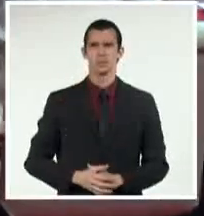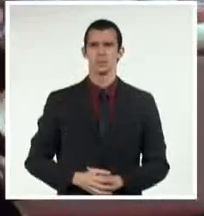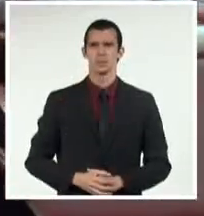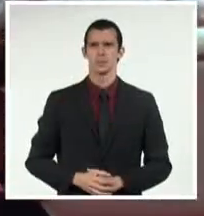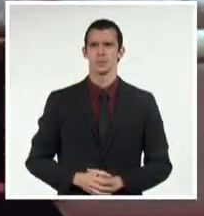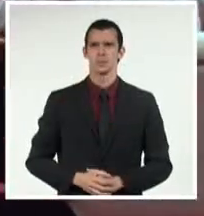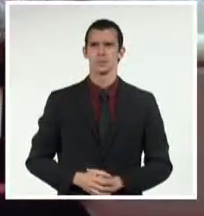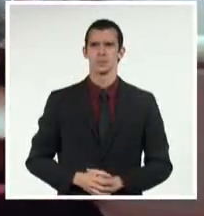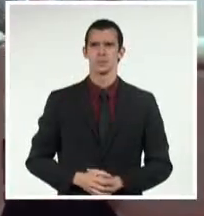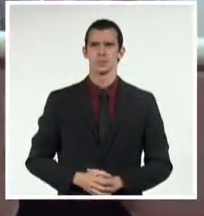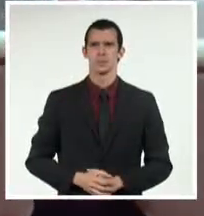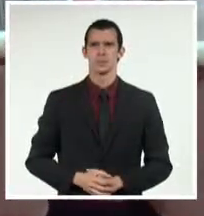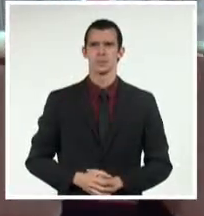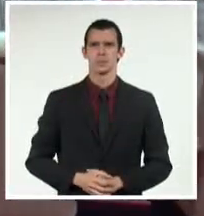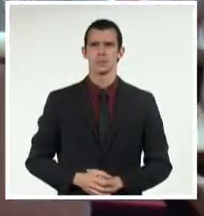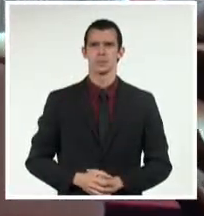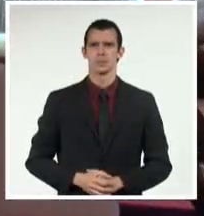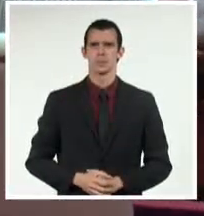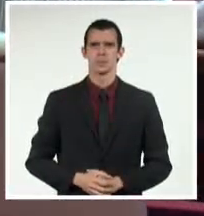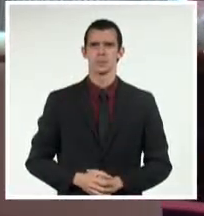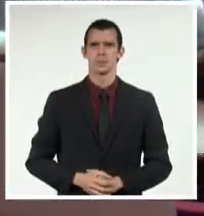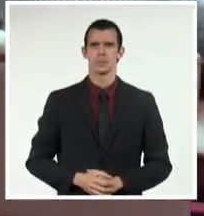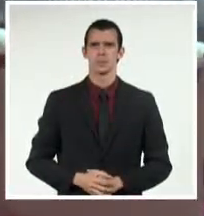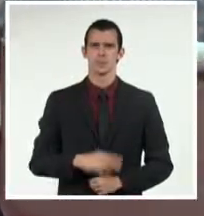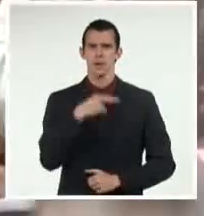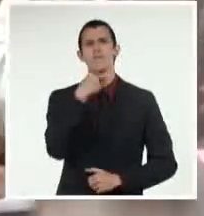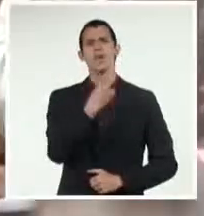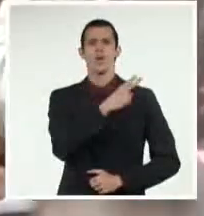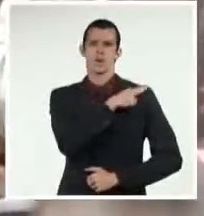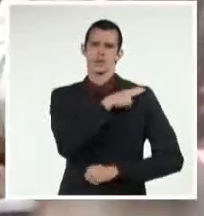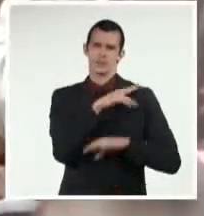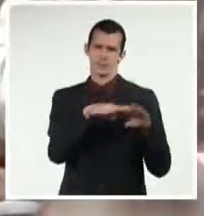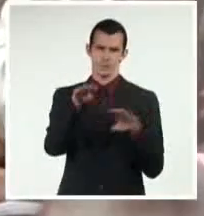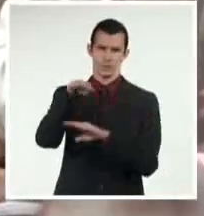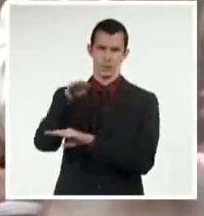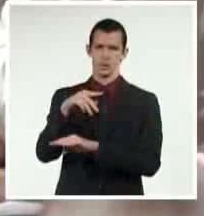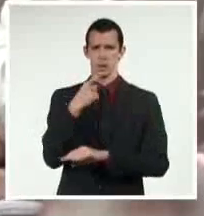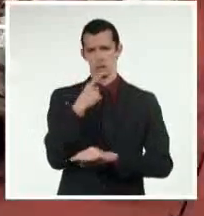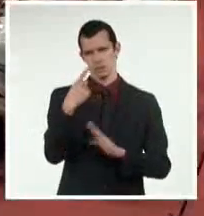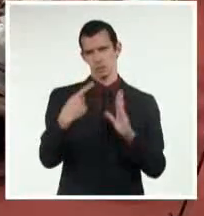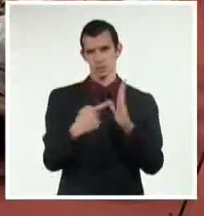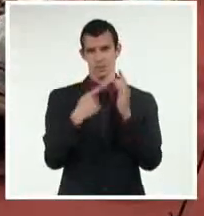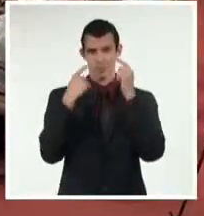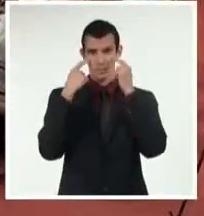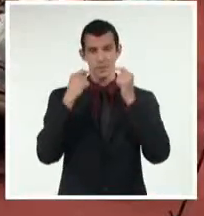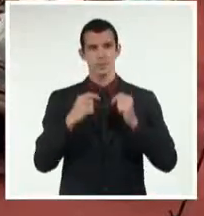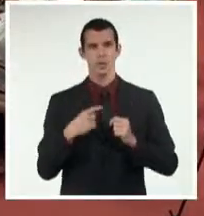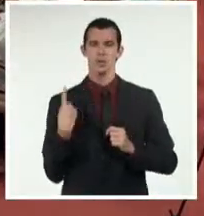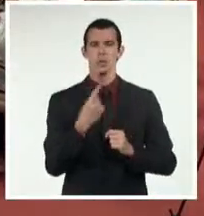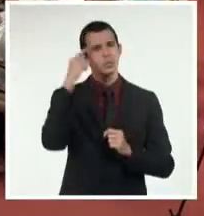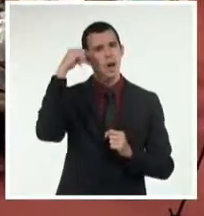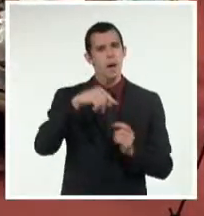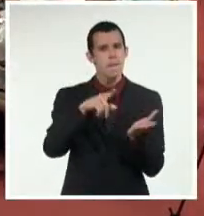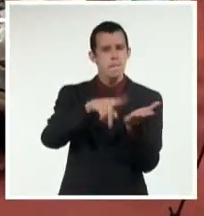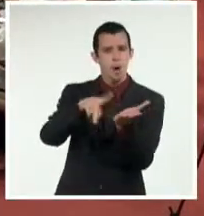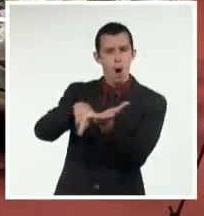Vamos a incluir este asunto con mayor intencionalidad en las visitas gubernamentales